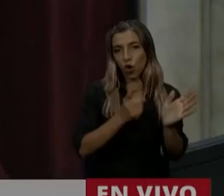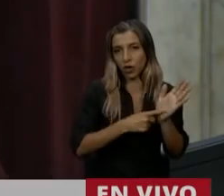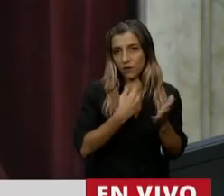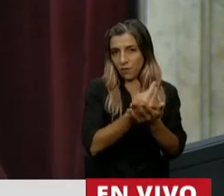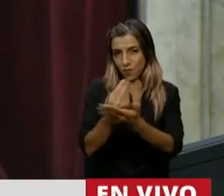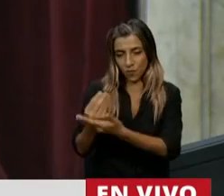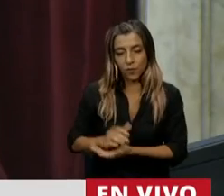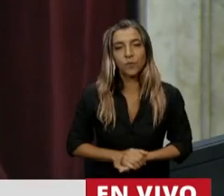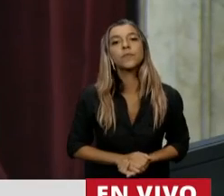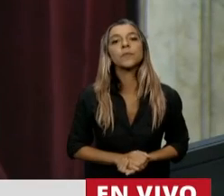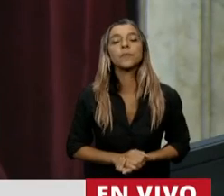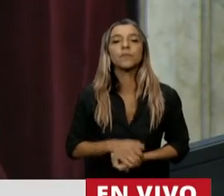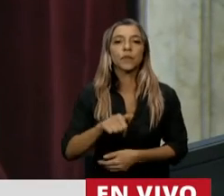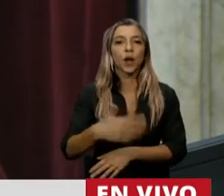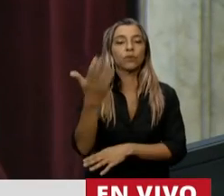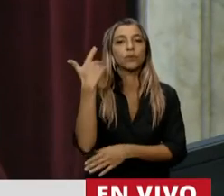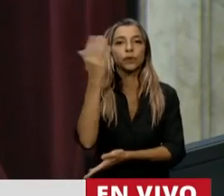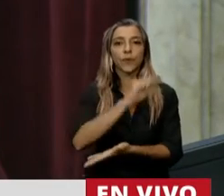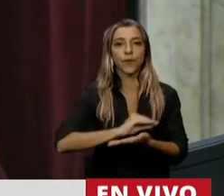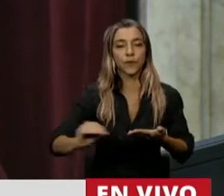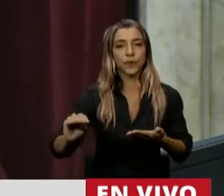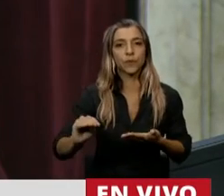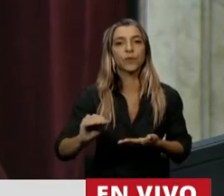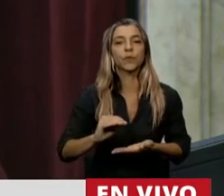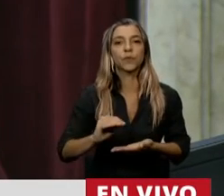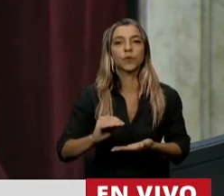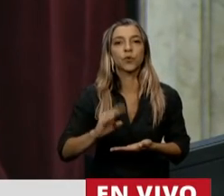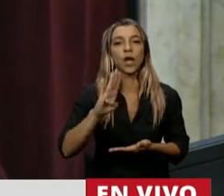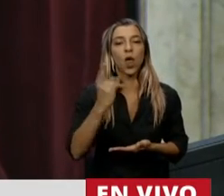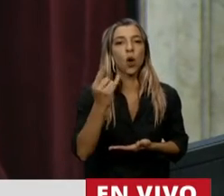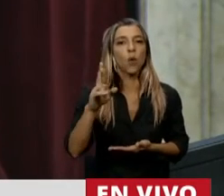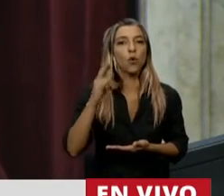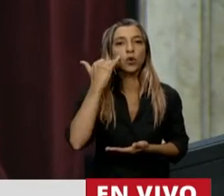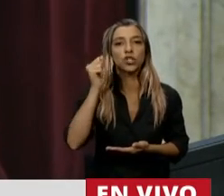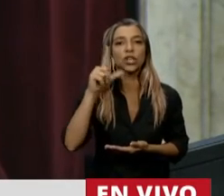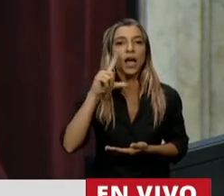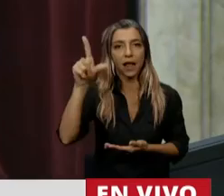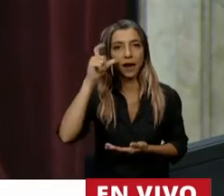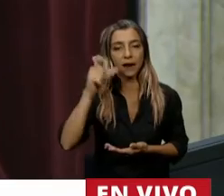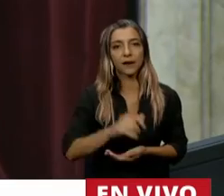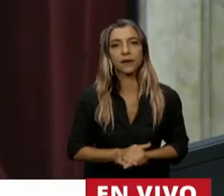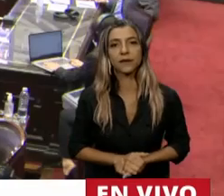Tiene la palabra el diputado Ricardo Burjaile.